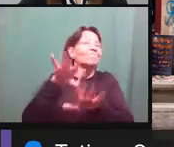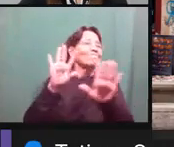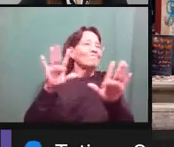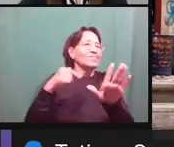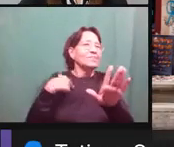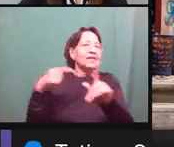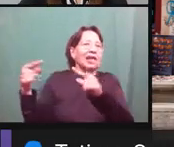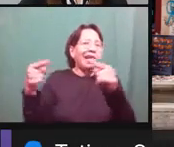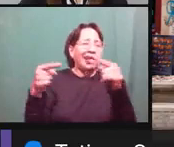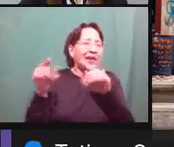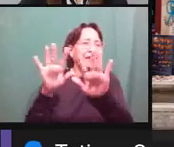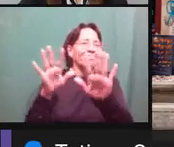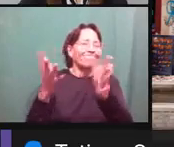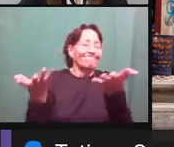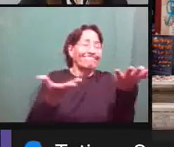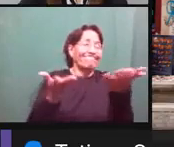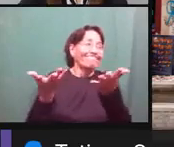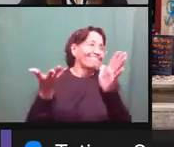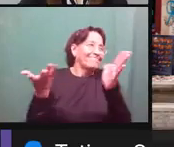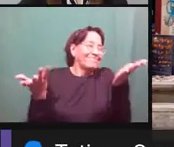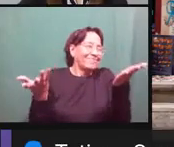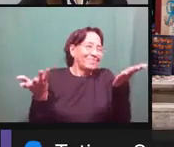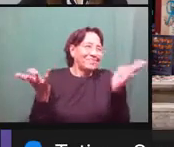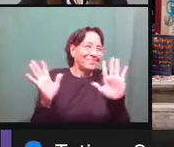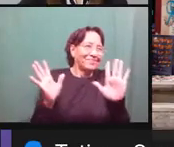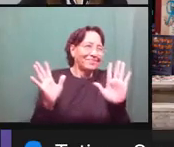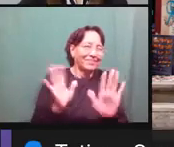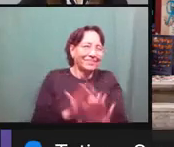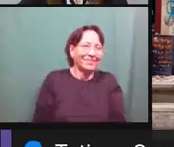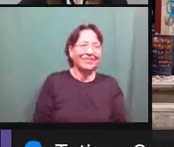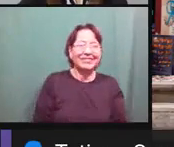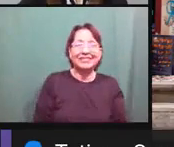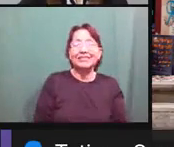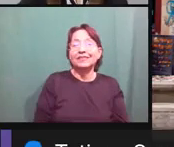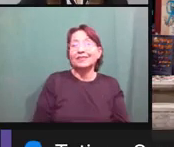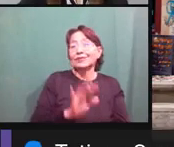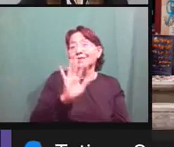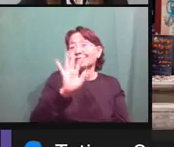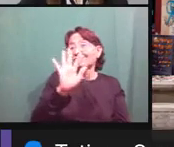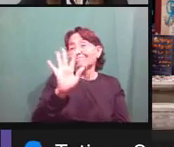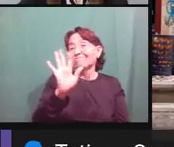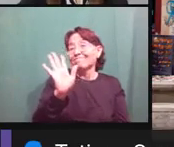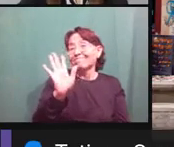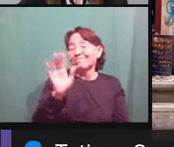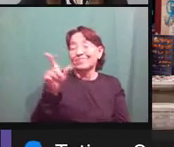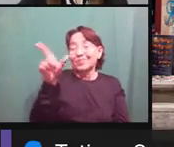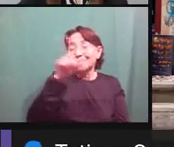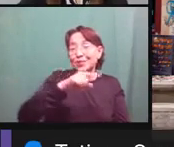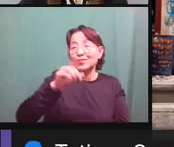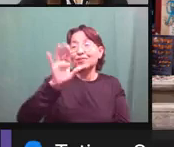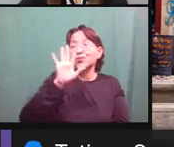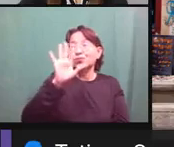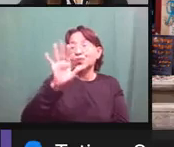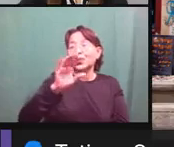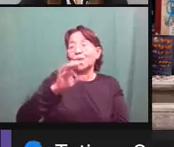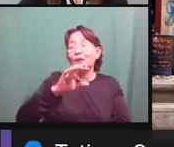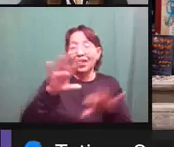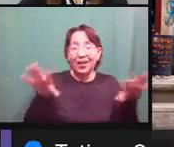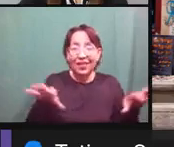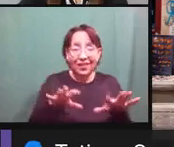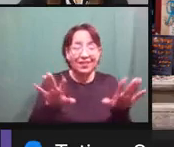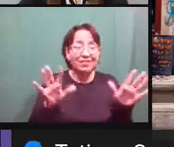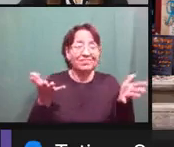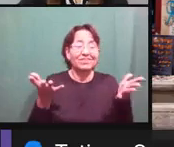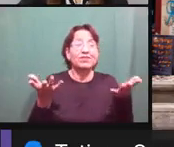de homogeneizar el espacio y de otro lado pues como lo que corresponde a las mismas dinámicas del espacio público, que es precisamente